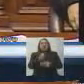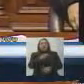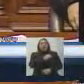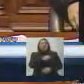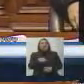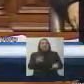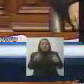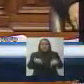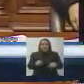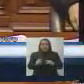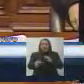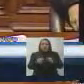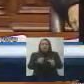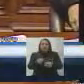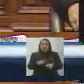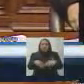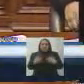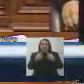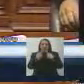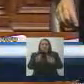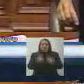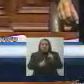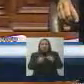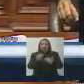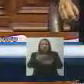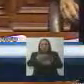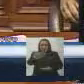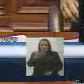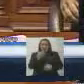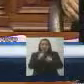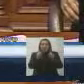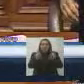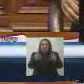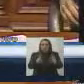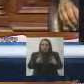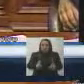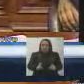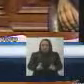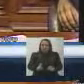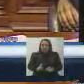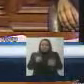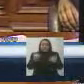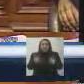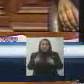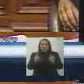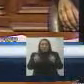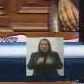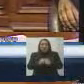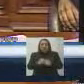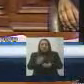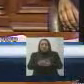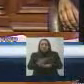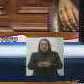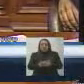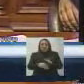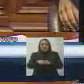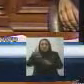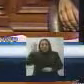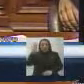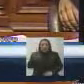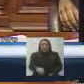de Ministros, pueda contestar el pliego interrogatorio. Se va a consultar la propuesta a mano